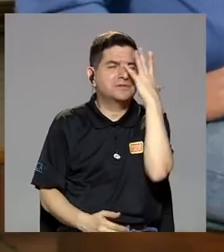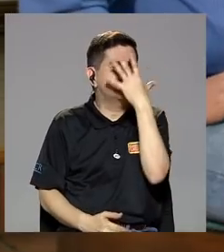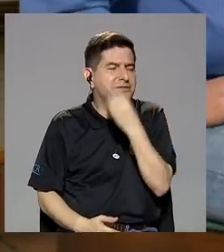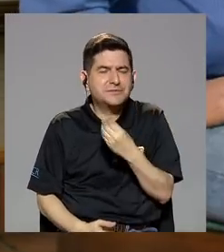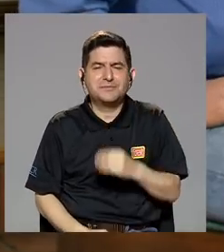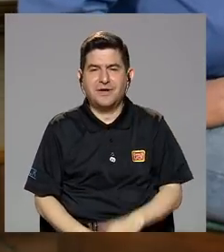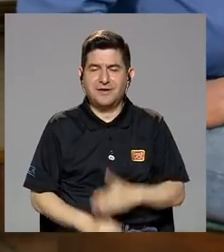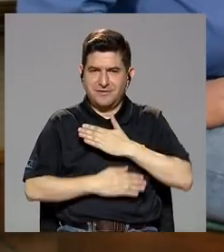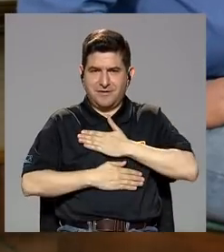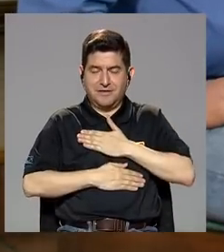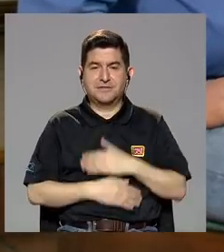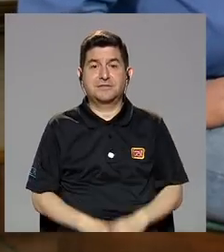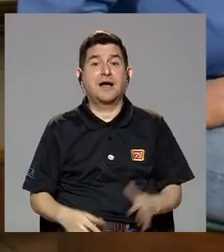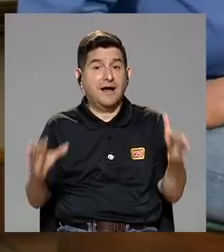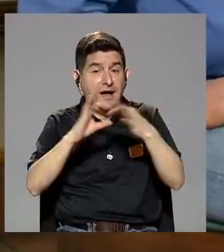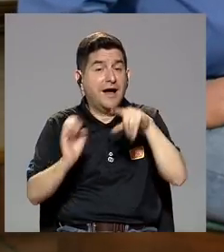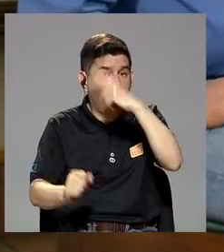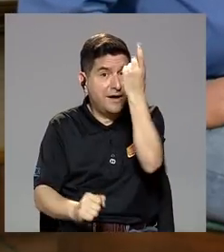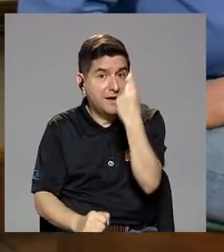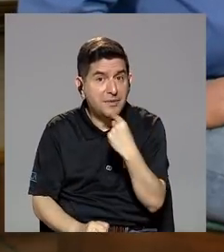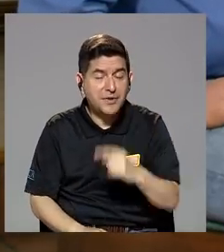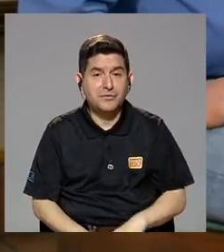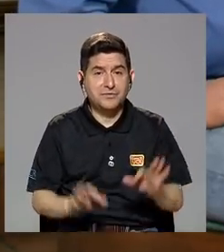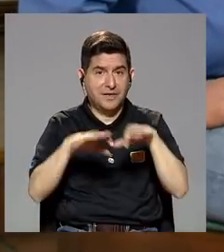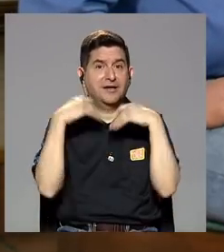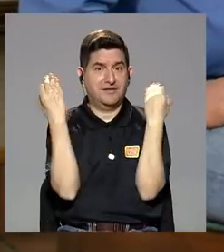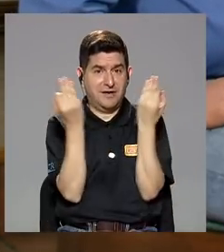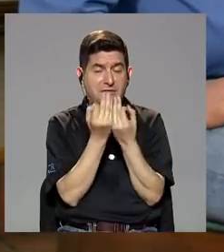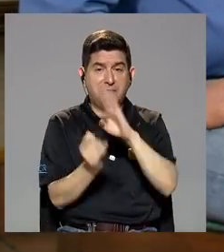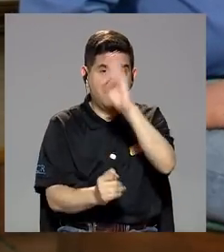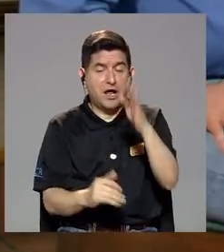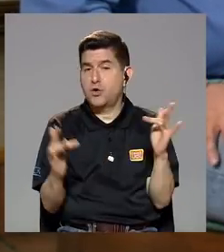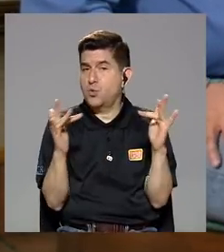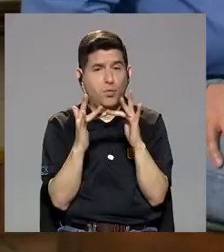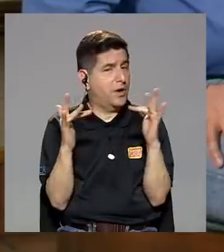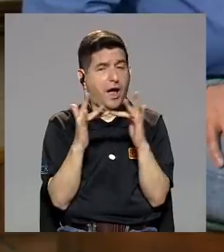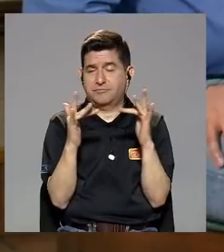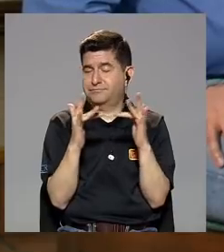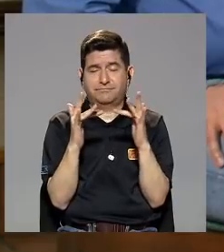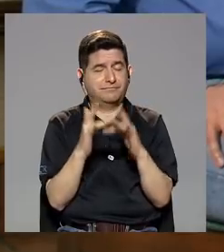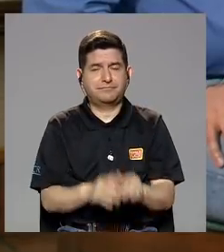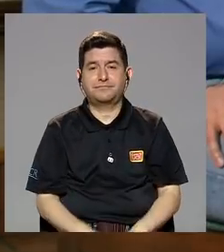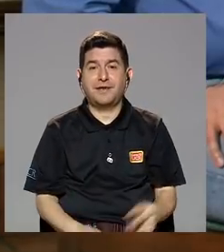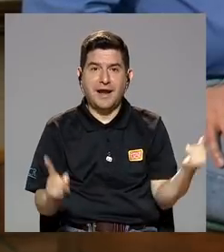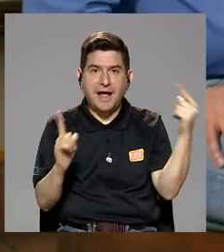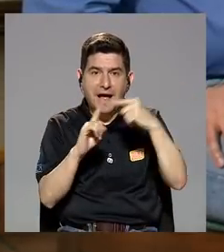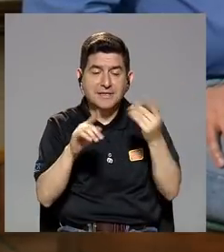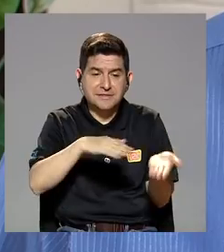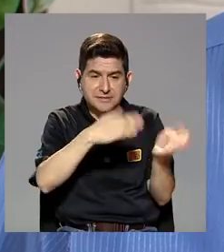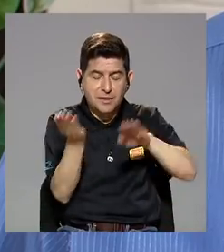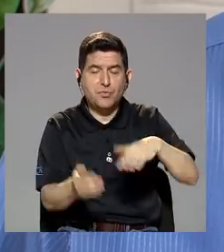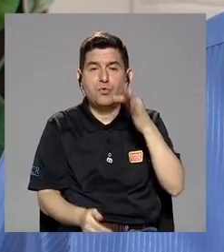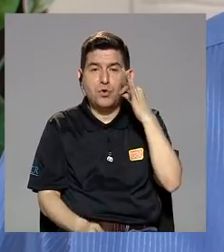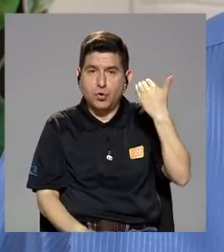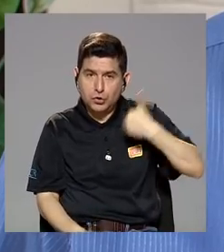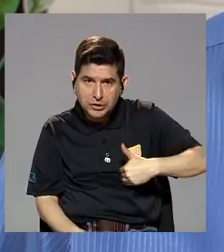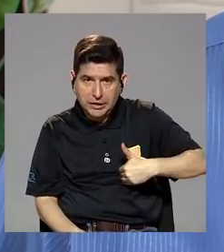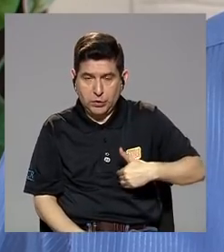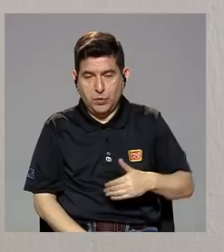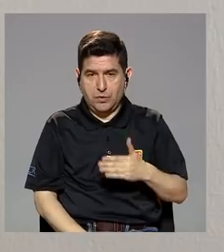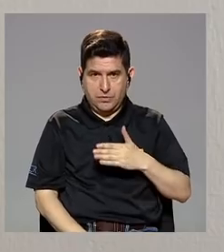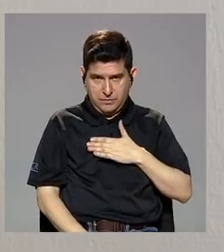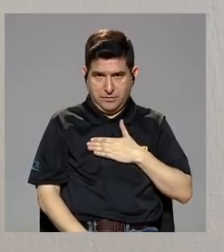bellas está bueno a propósito eso que me preguntabas de los parientes nunca tuve contacto yo al extremo que falleció un tío mío